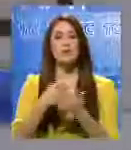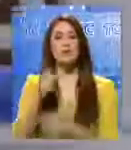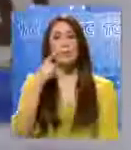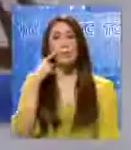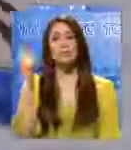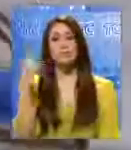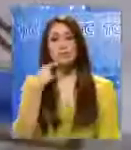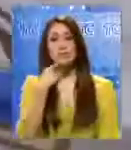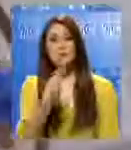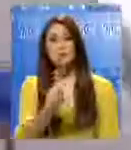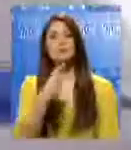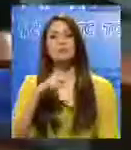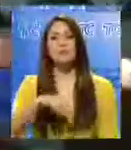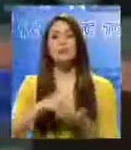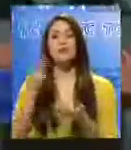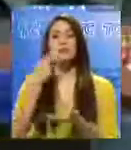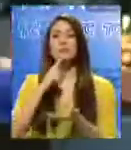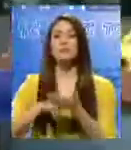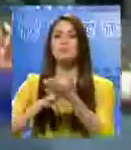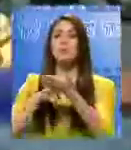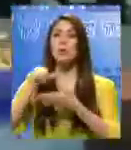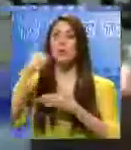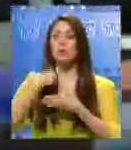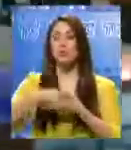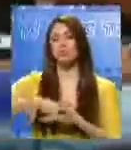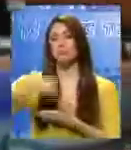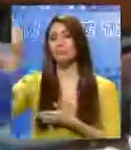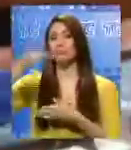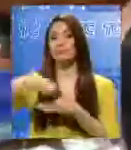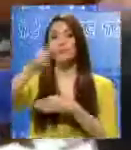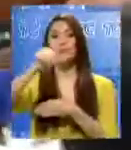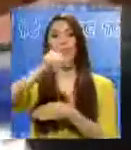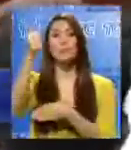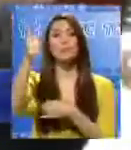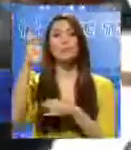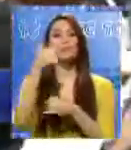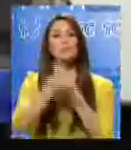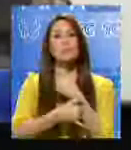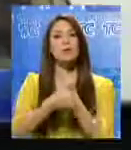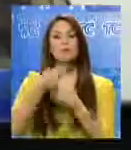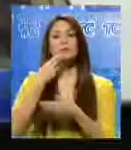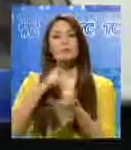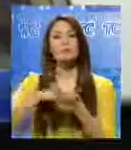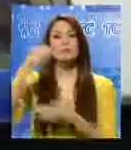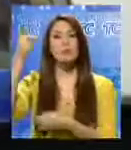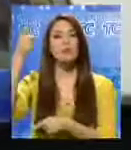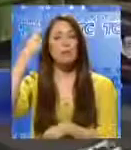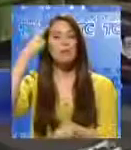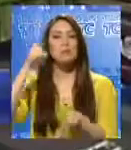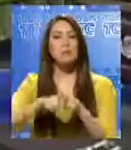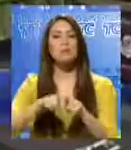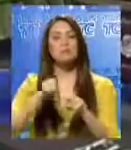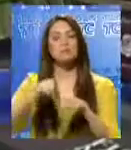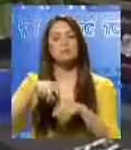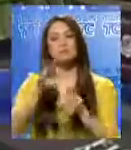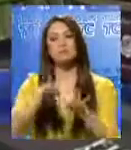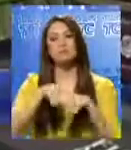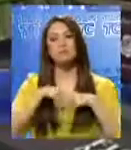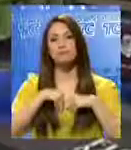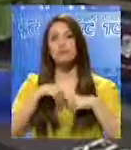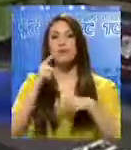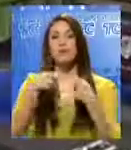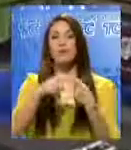que el anuncio fue bien recibido por los otros países integrantes de la CAM y confirmó que en los próximos días el ministro de